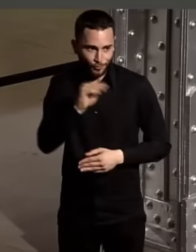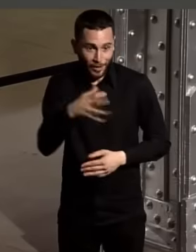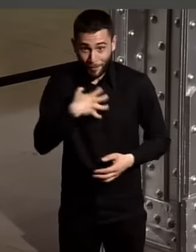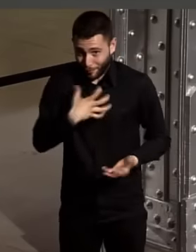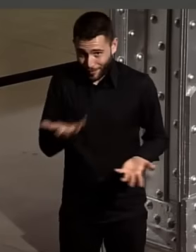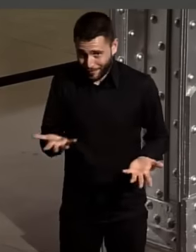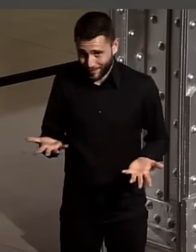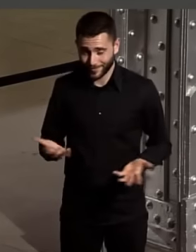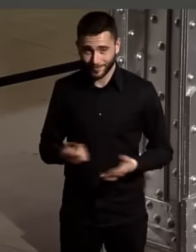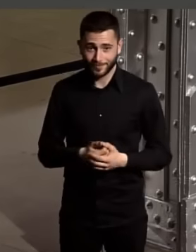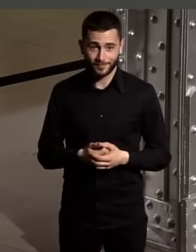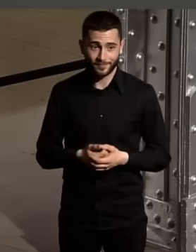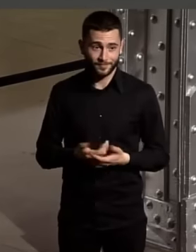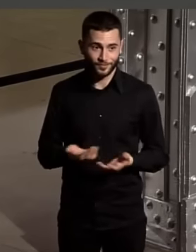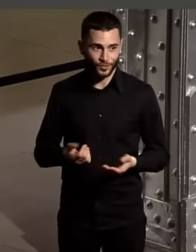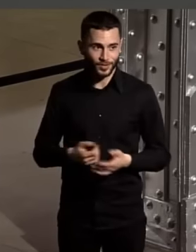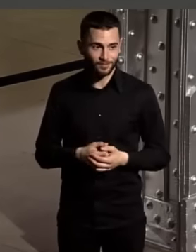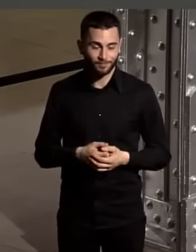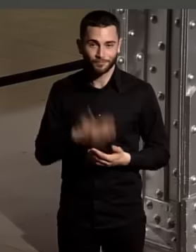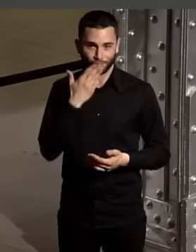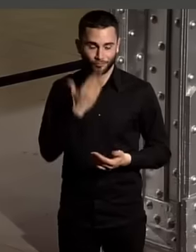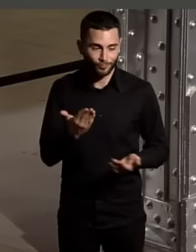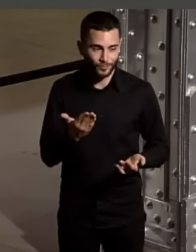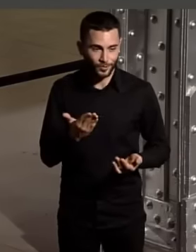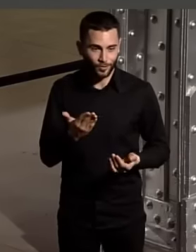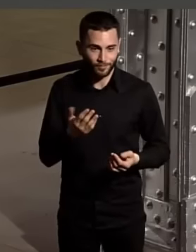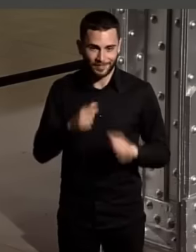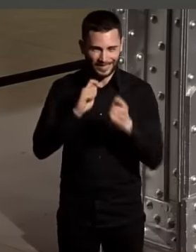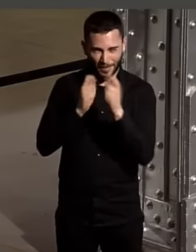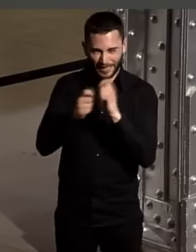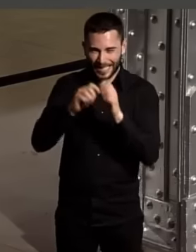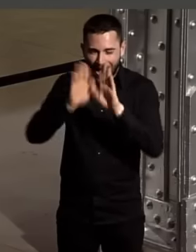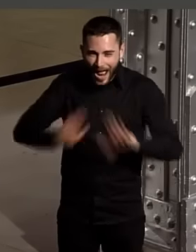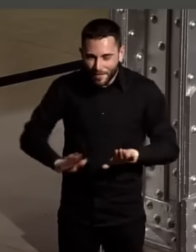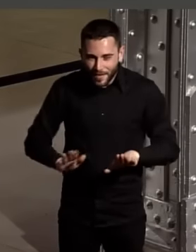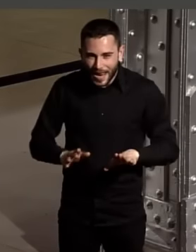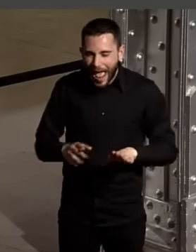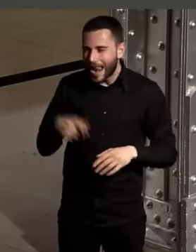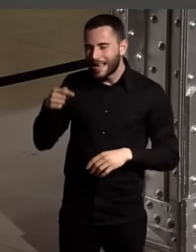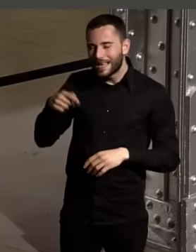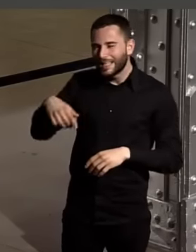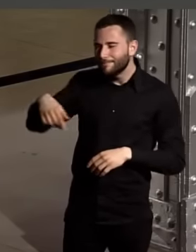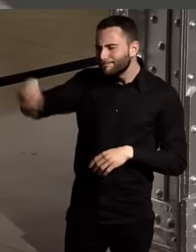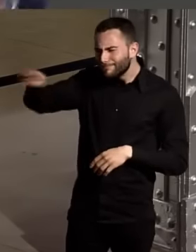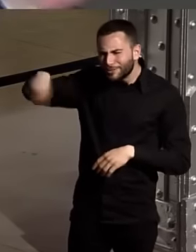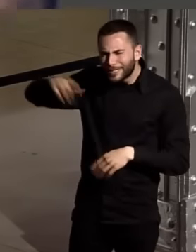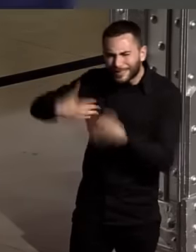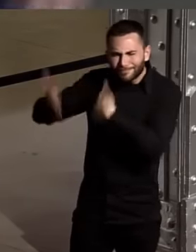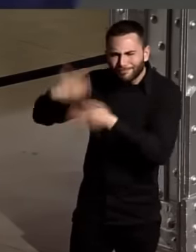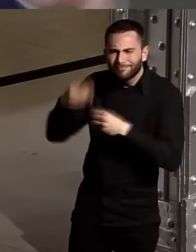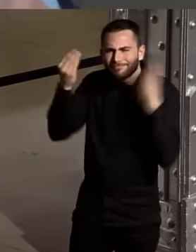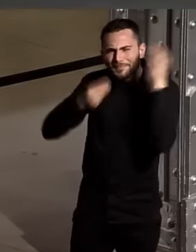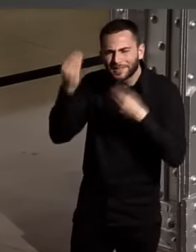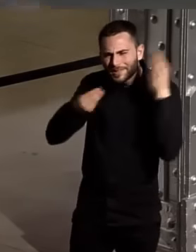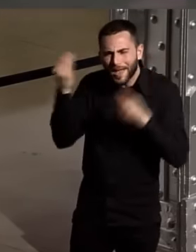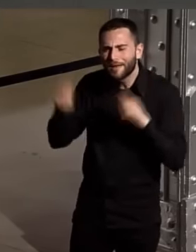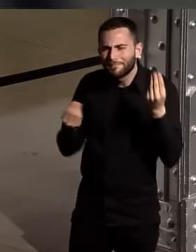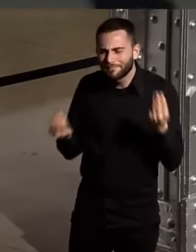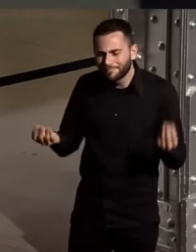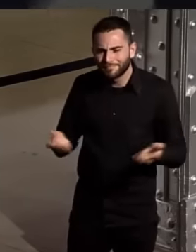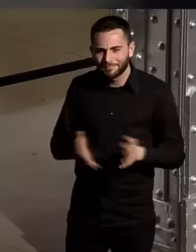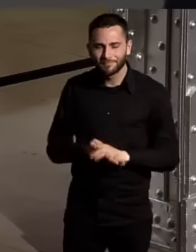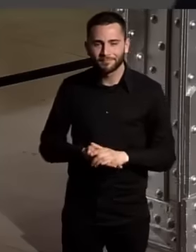de hecho Juan Luis fue super honesto cuando al final de la entrevista dijo y qué debían estar pensando Y en lugar de inventarse algo como ir